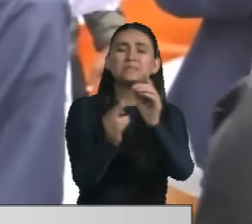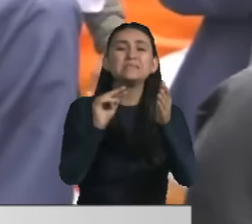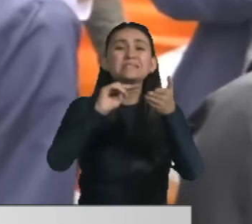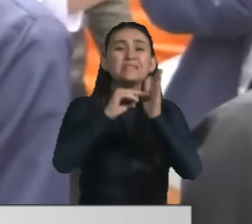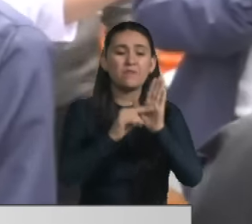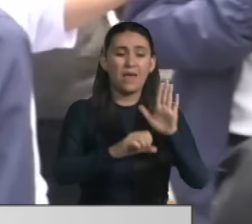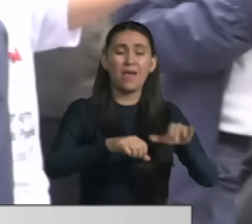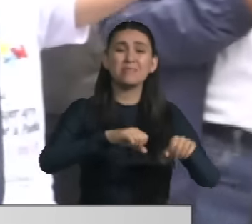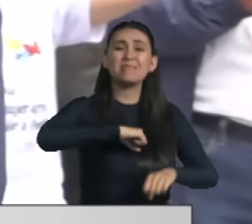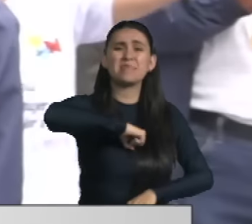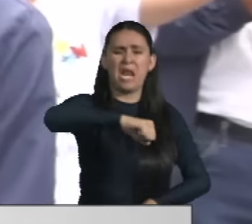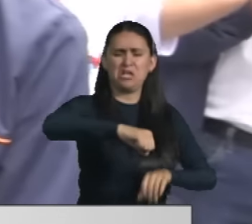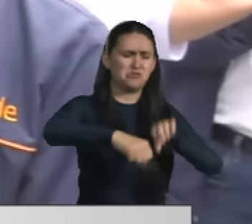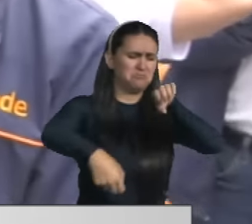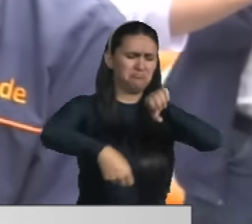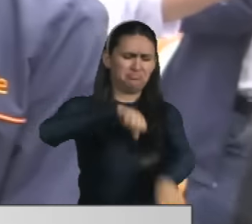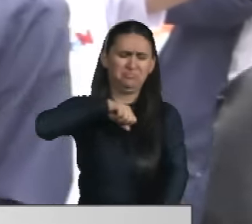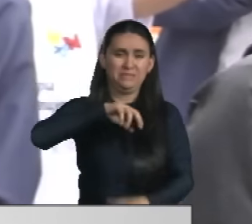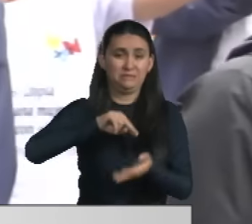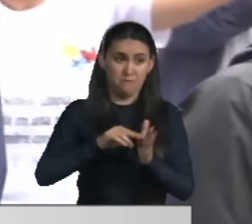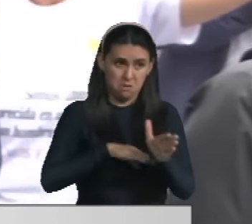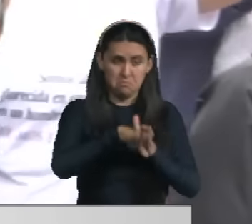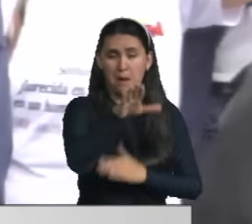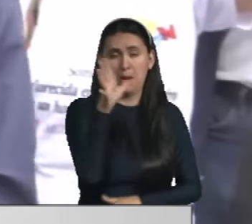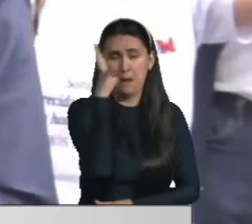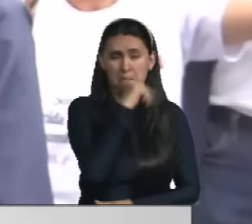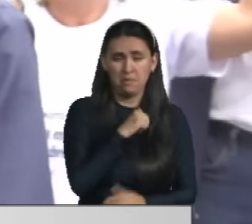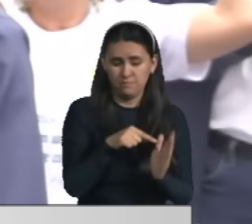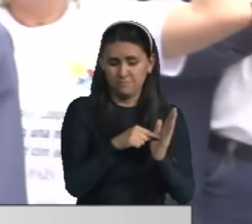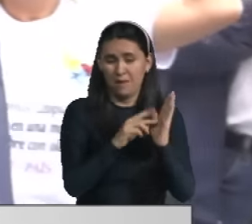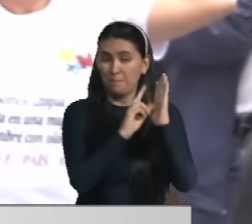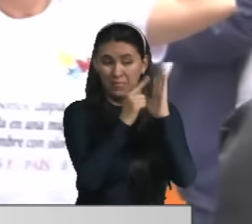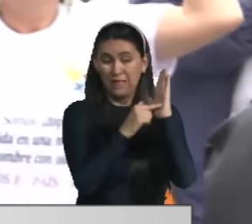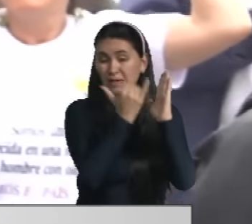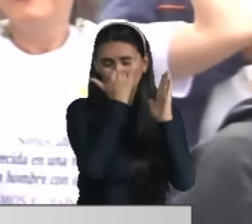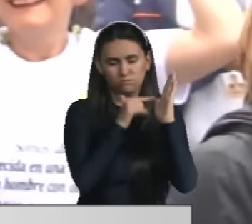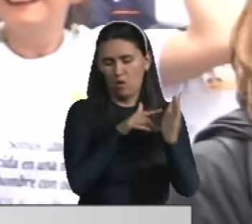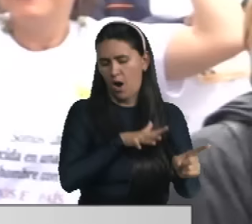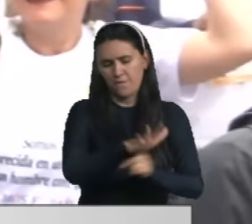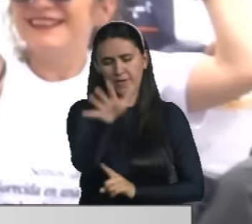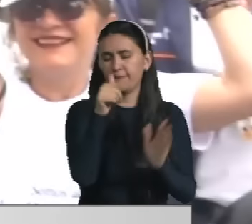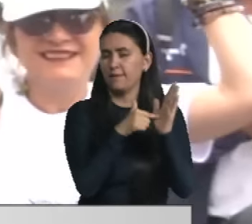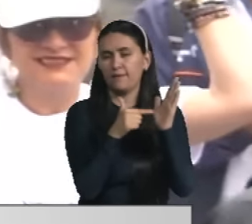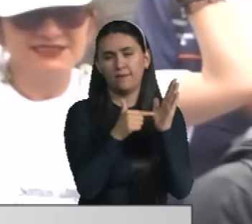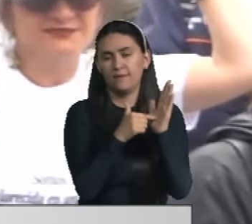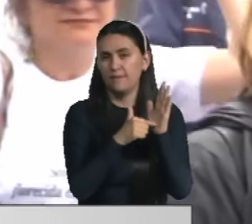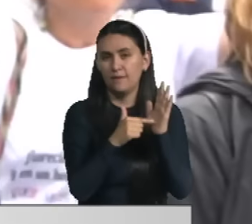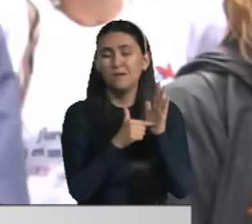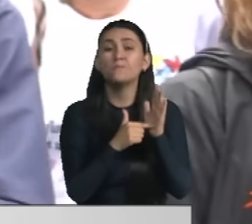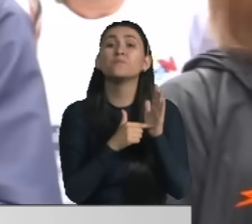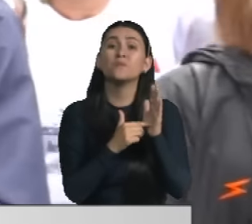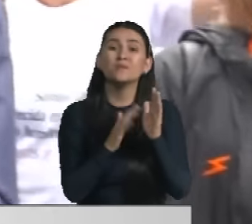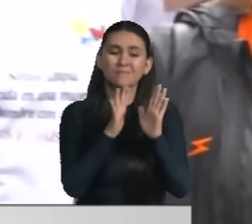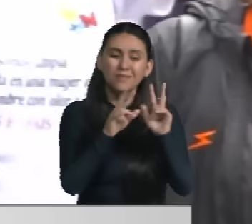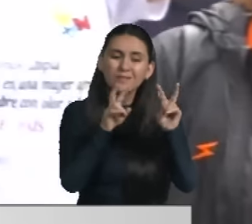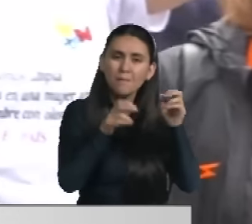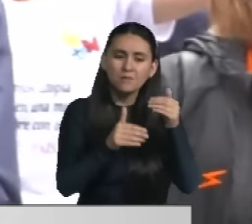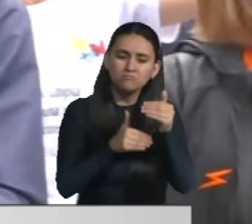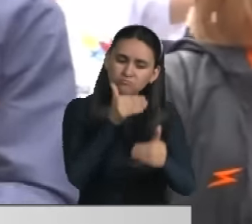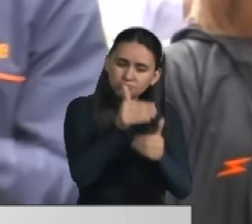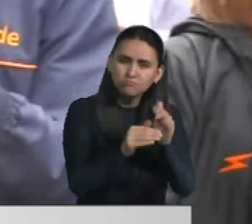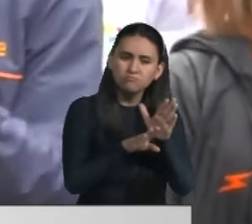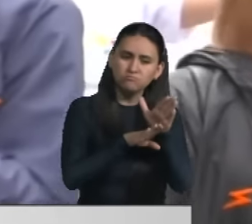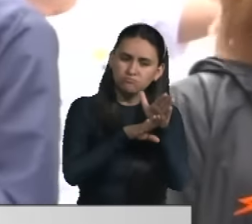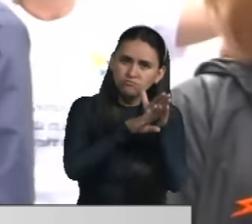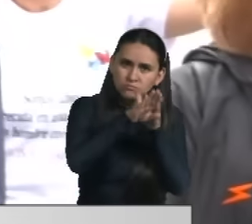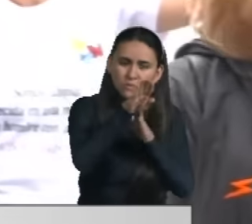estrangulación de un derecho, o sea, aquí no hay avances, lo que significa la parte progresiva que debía hacer